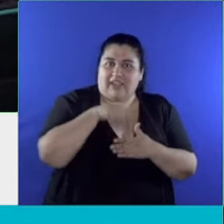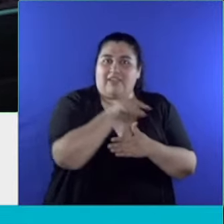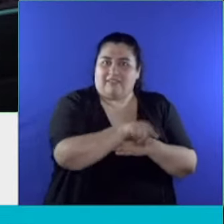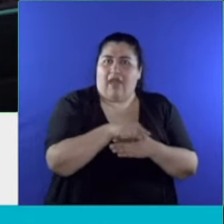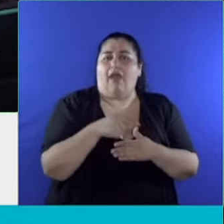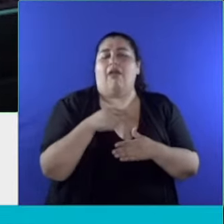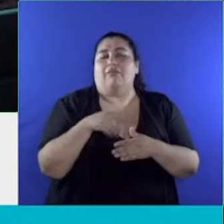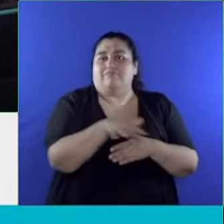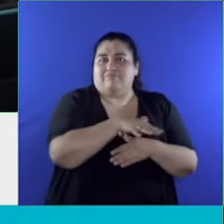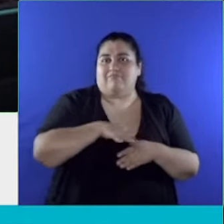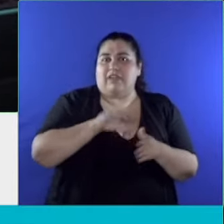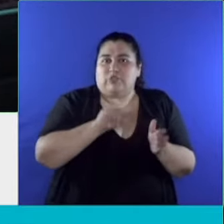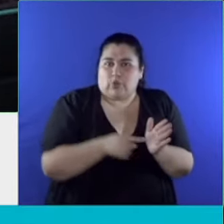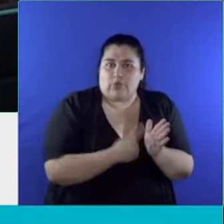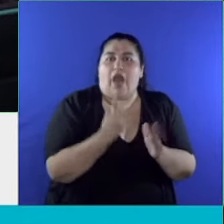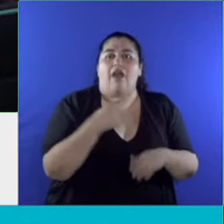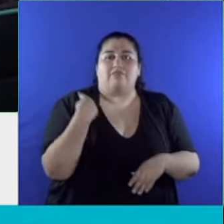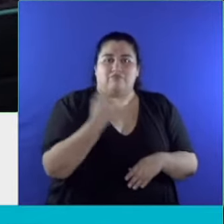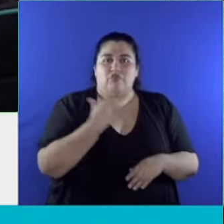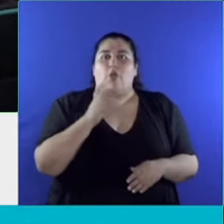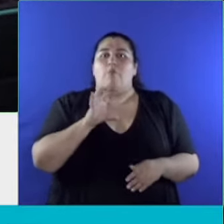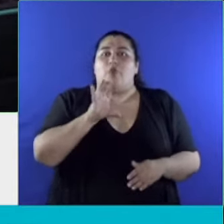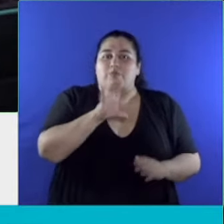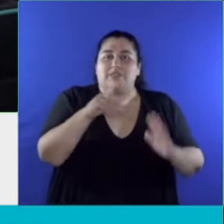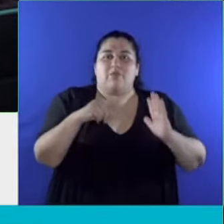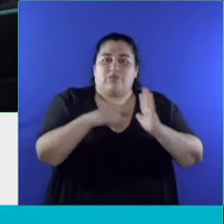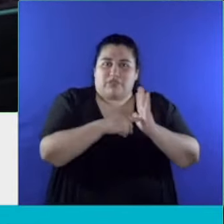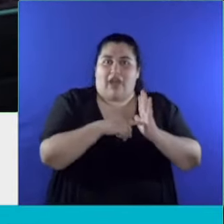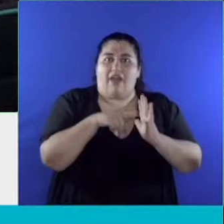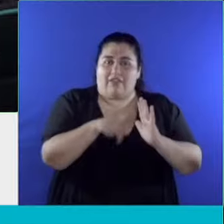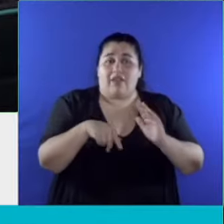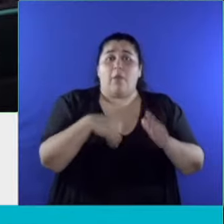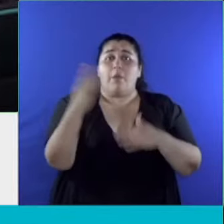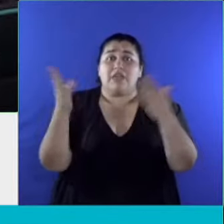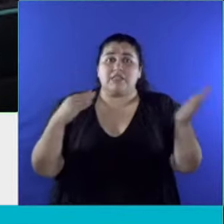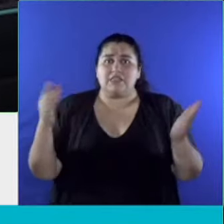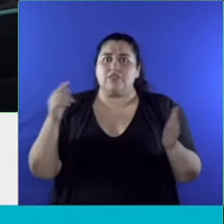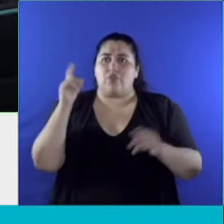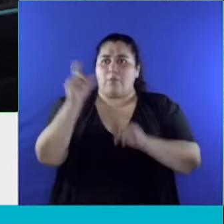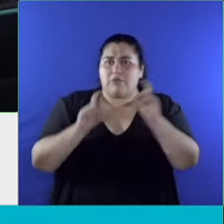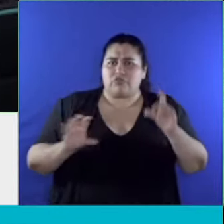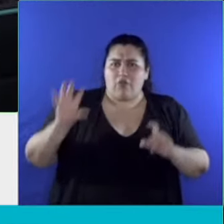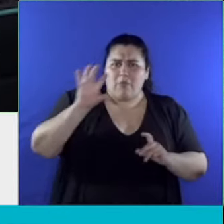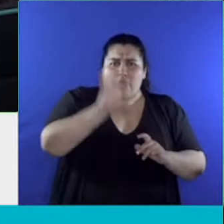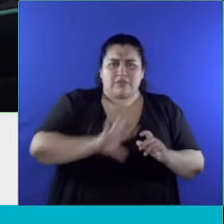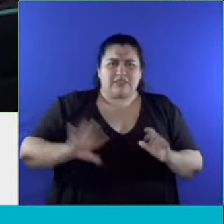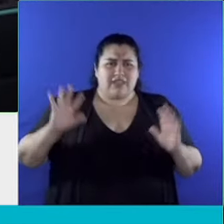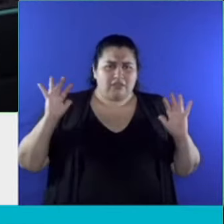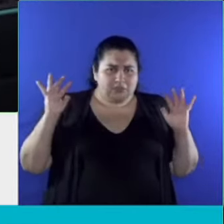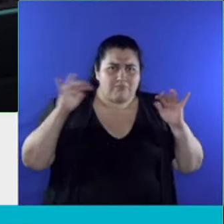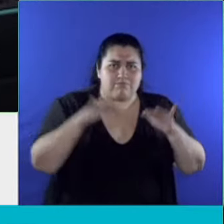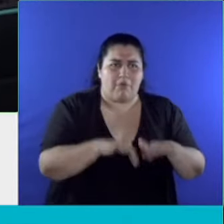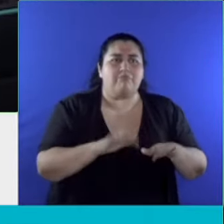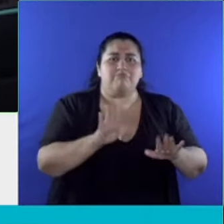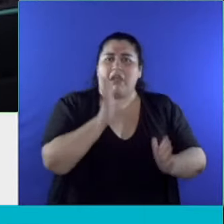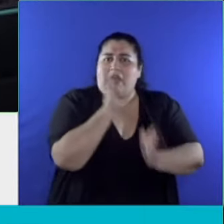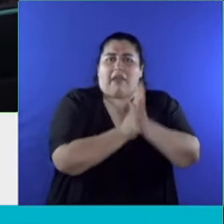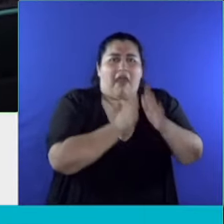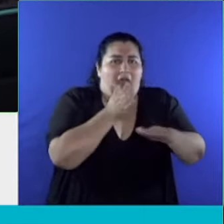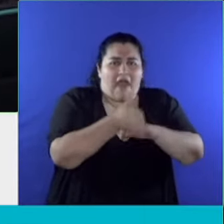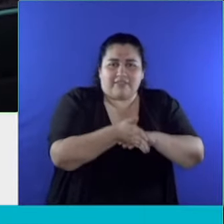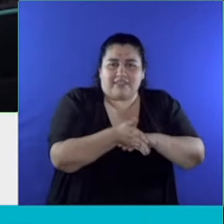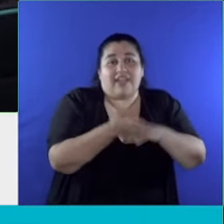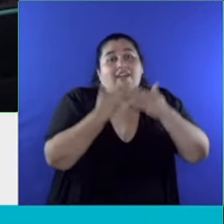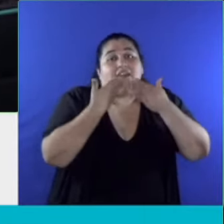ciudad de Buenos Aires y que lo tenemos en la provincia de Buenos Aires y que los vecinos y vecinos de toda la provincia lo pueden visitar gratuitamente pero eso es por la